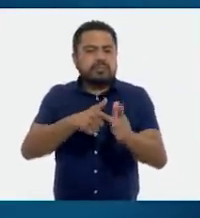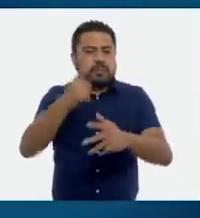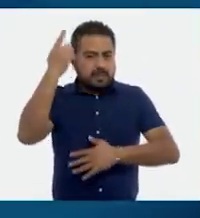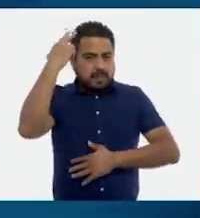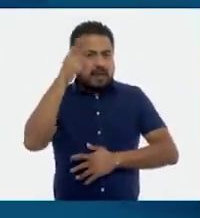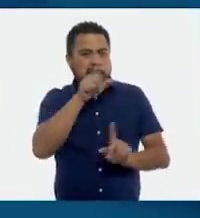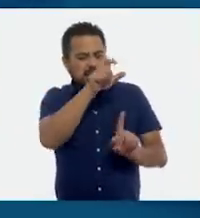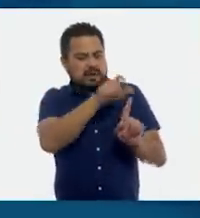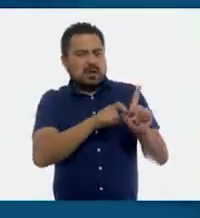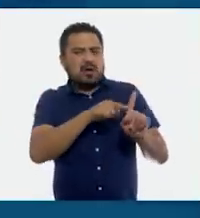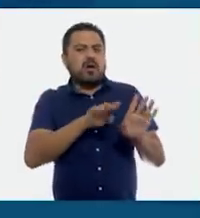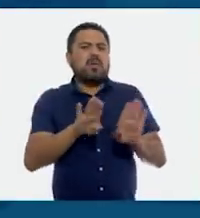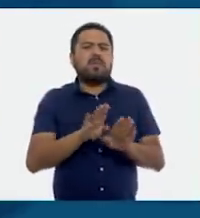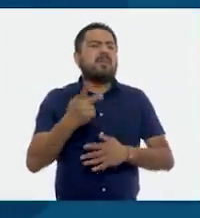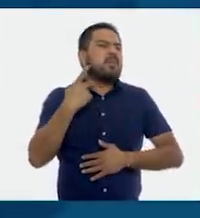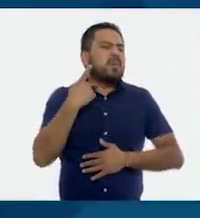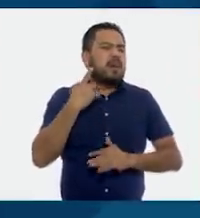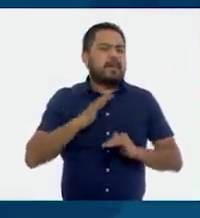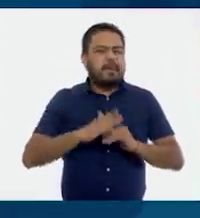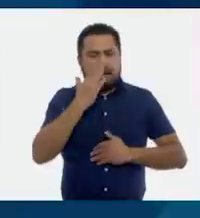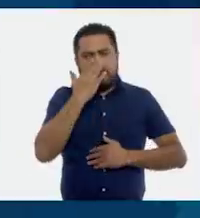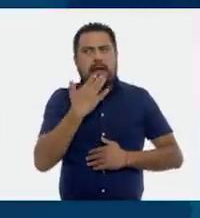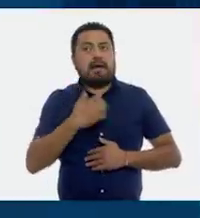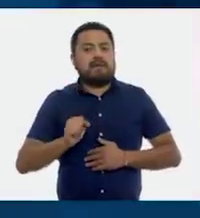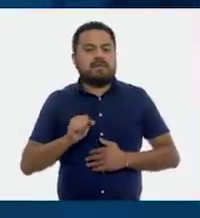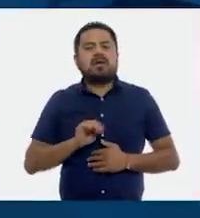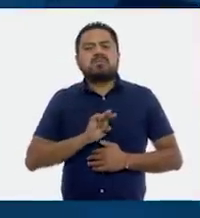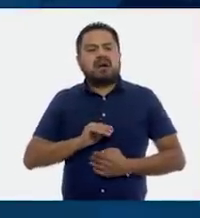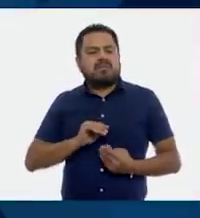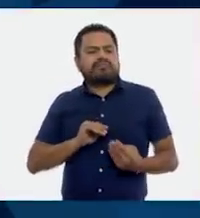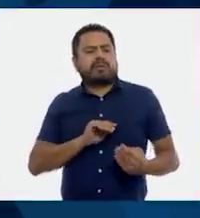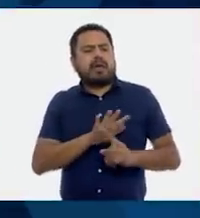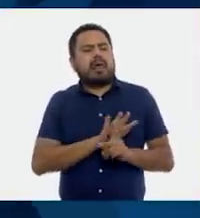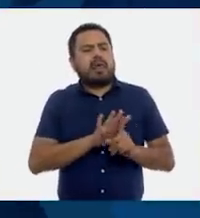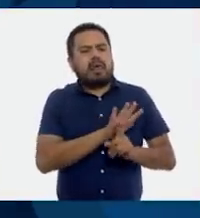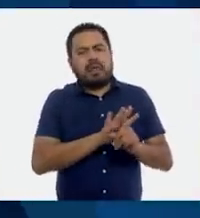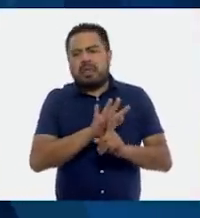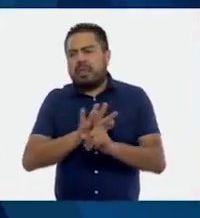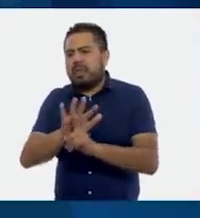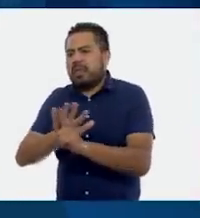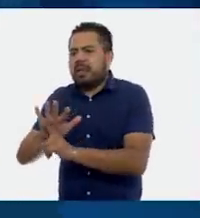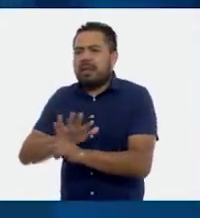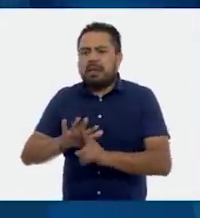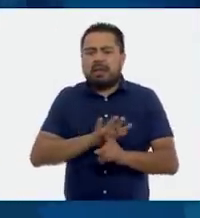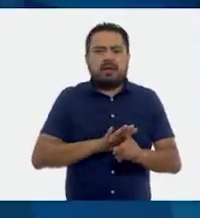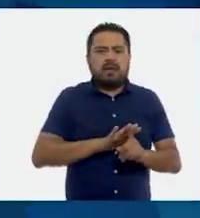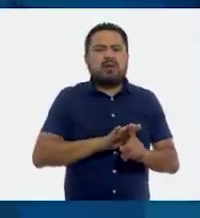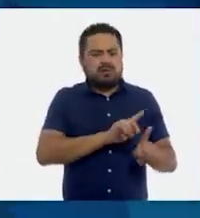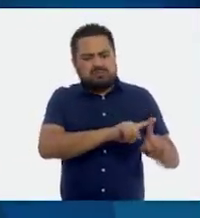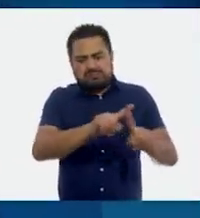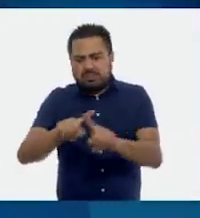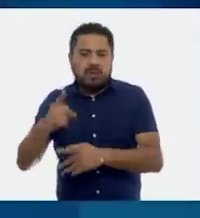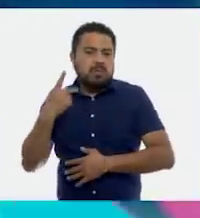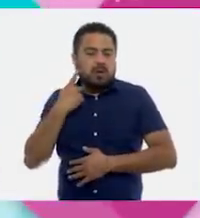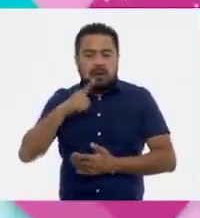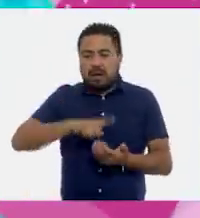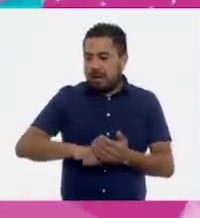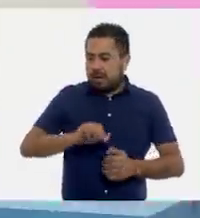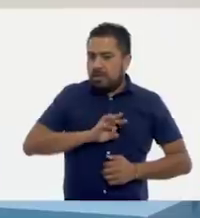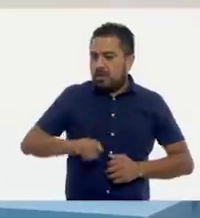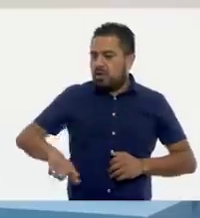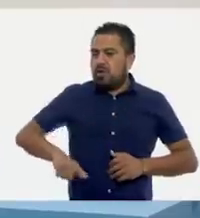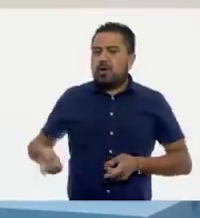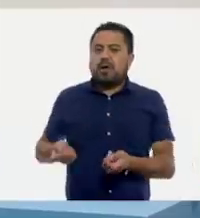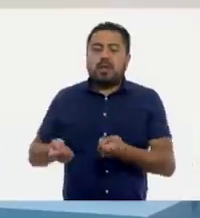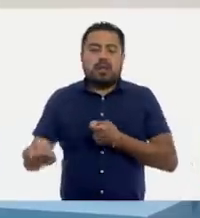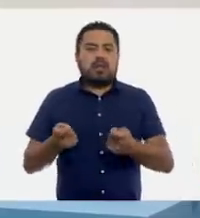se distinguió como un político muy hábil, capaz de negociar y conciliar con las distintas facciones políticas. Para gobernar, aplicó